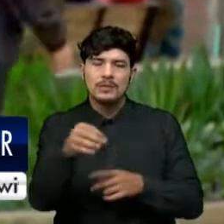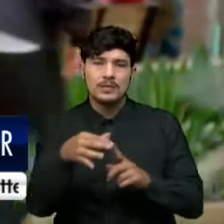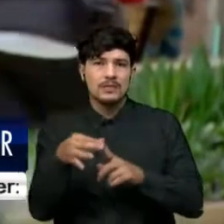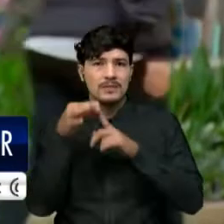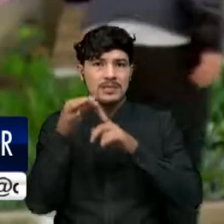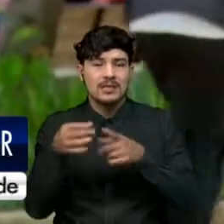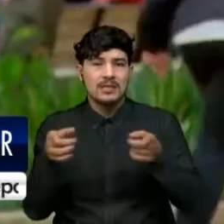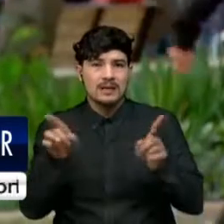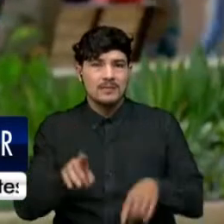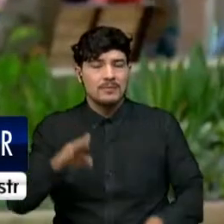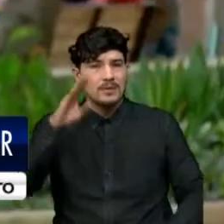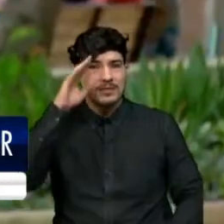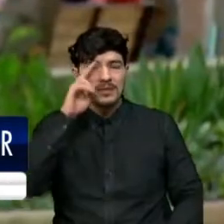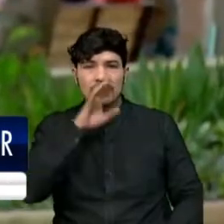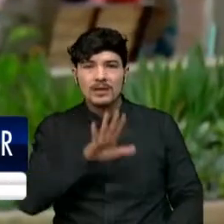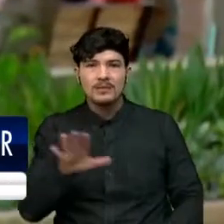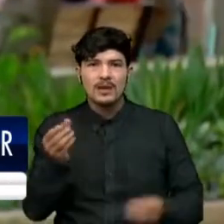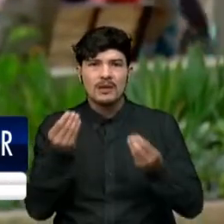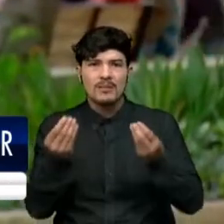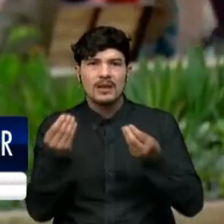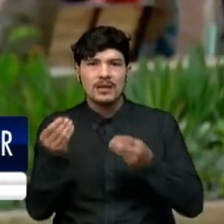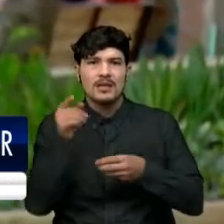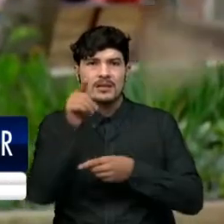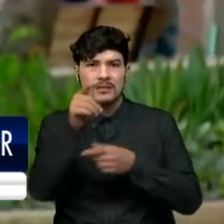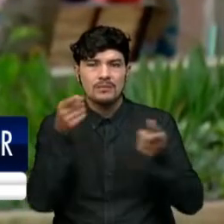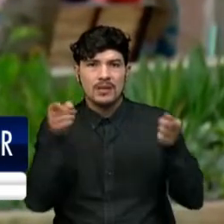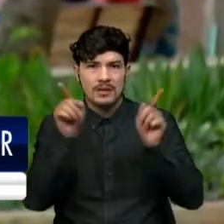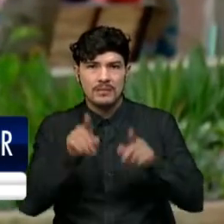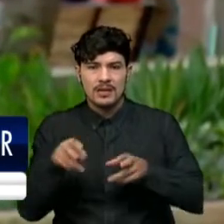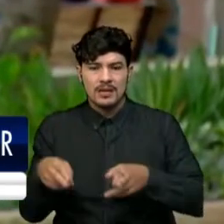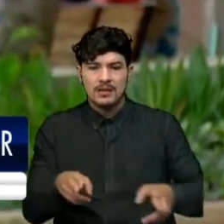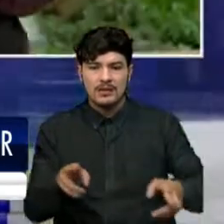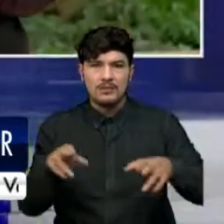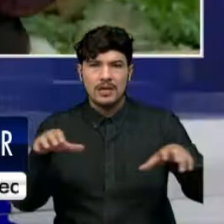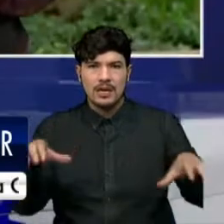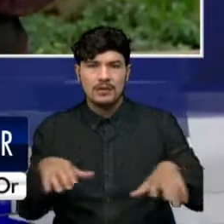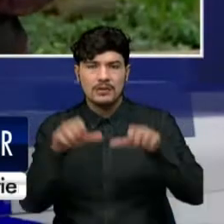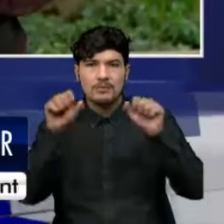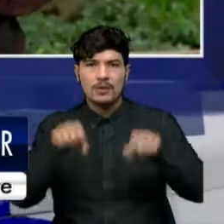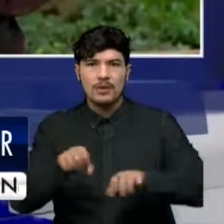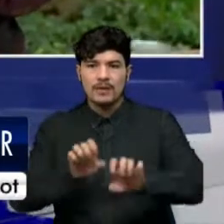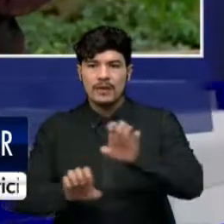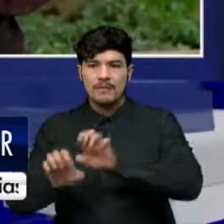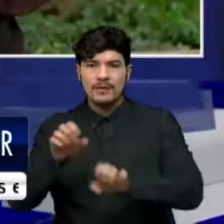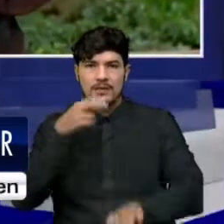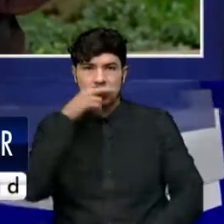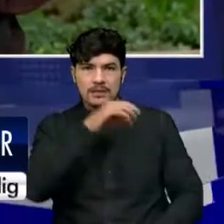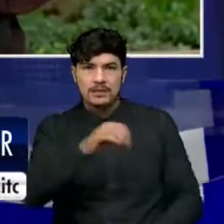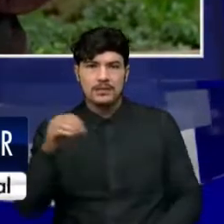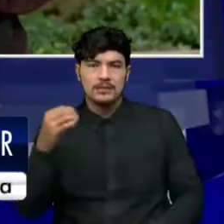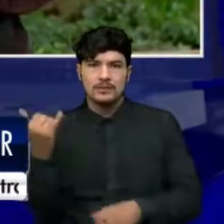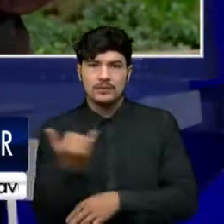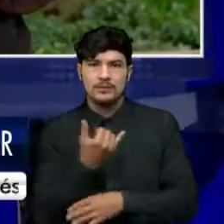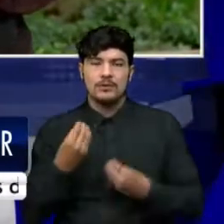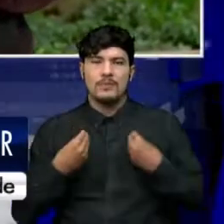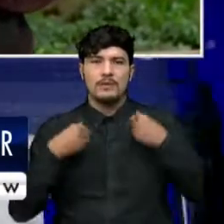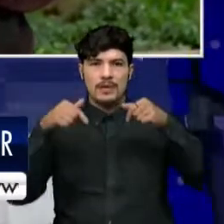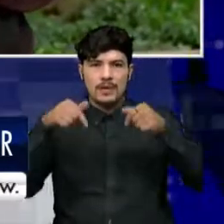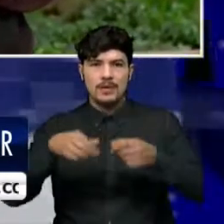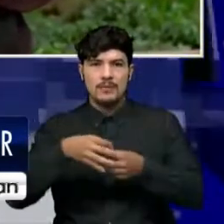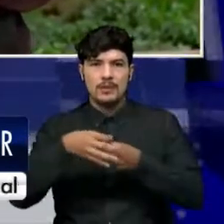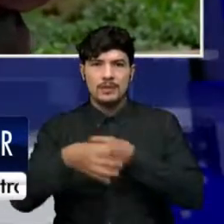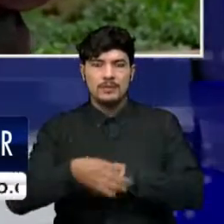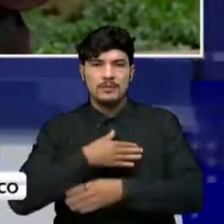especialmente a las autoridades para que activen la ruta de acción para poder defender a los pequeños que habitan en el municipio de